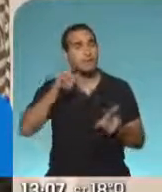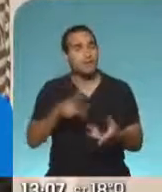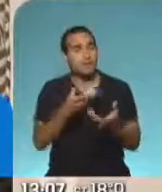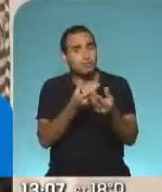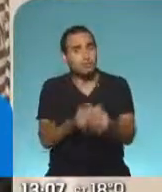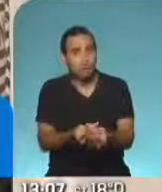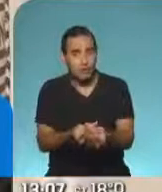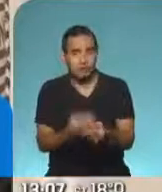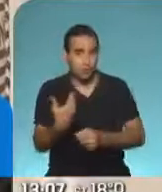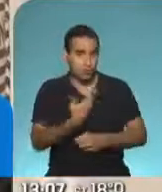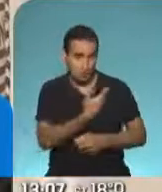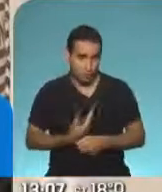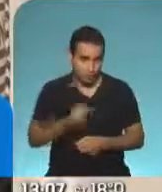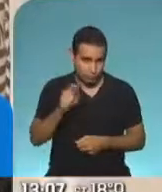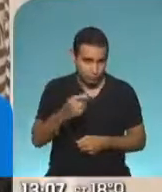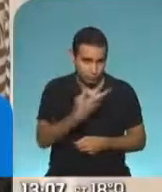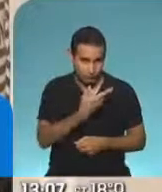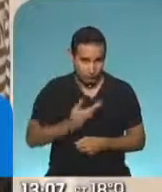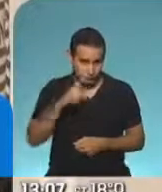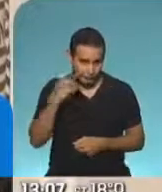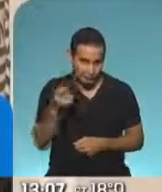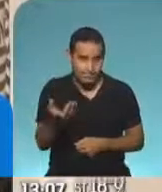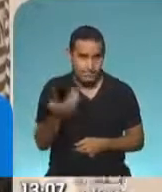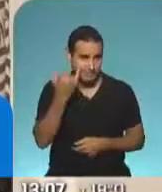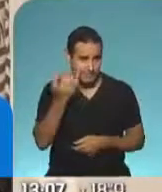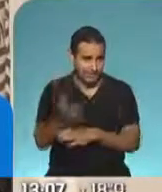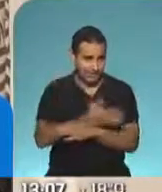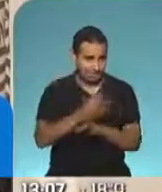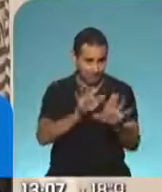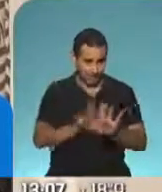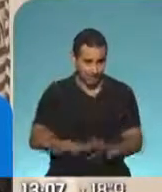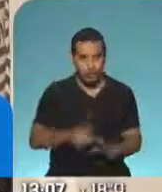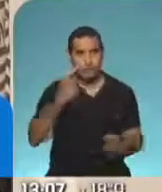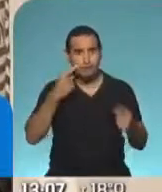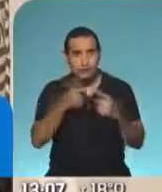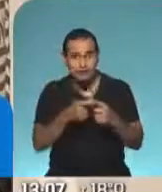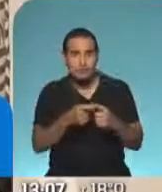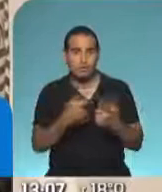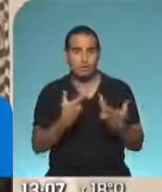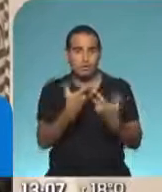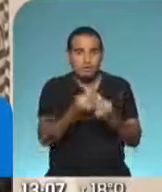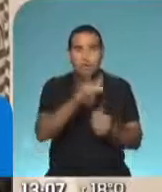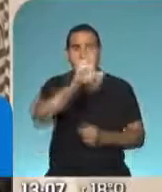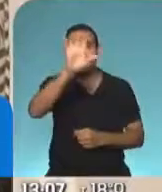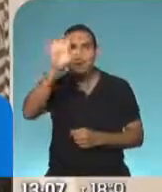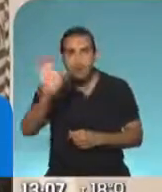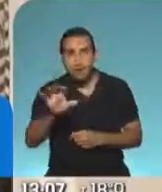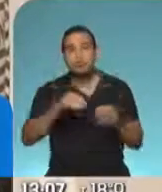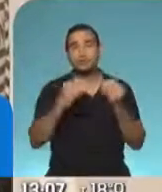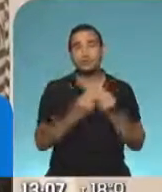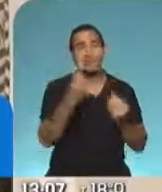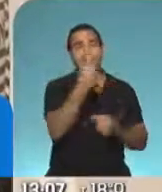asistencia que el gobierno de Alberto Fernández elaboró para atender las demandas de las provincias ascendió